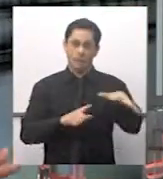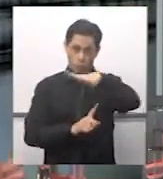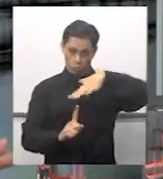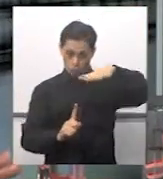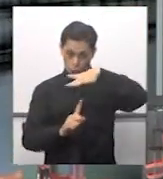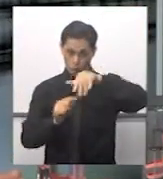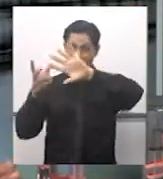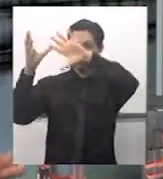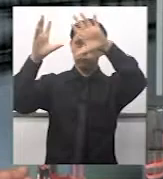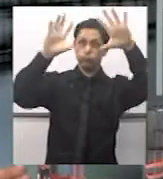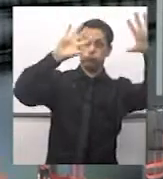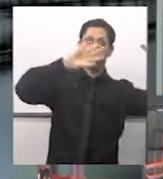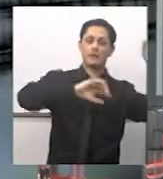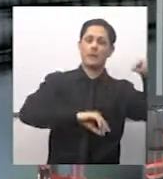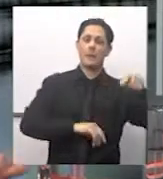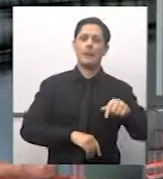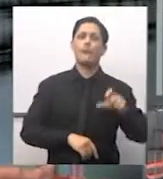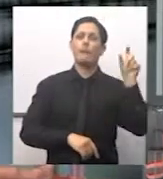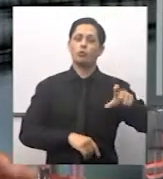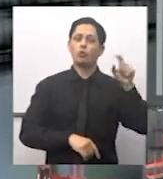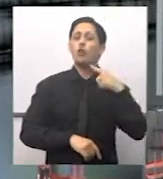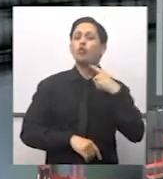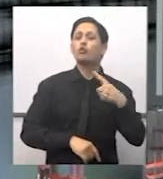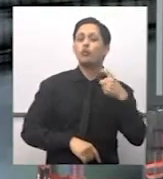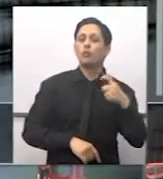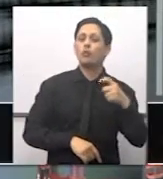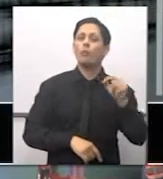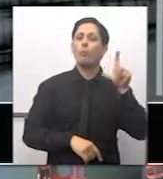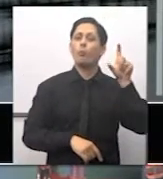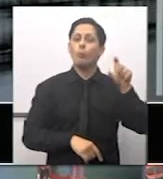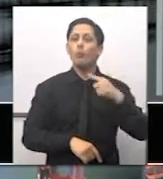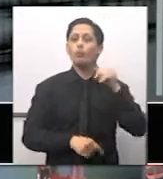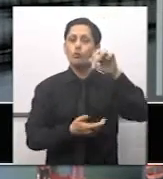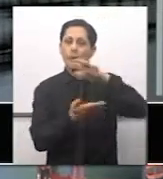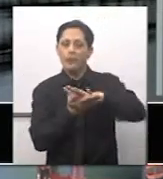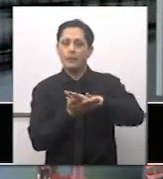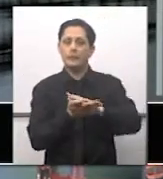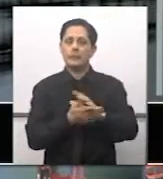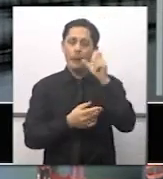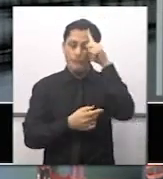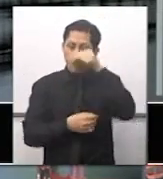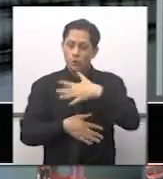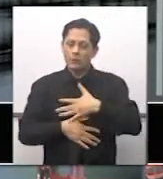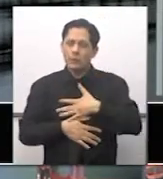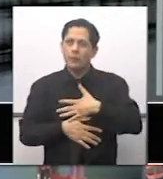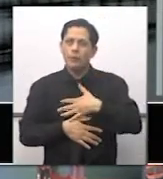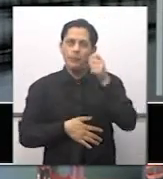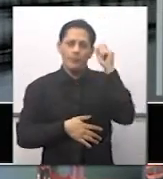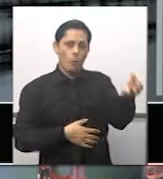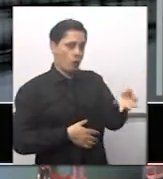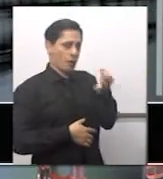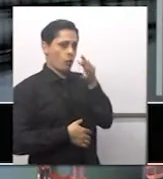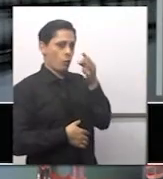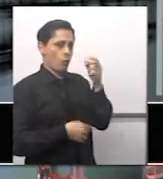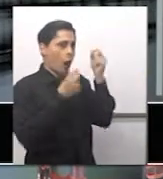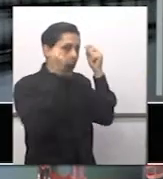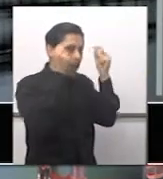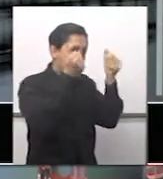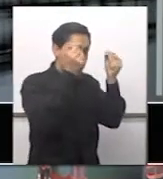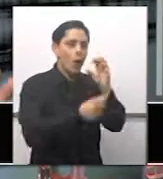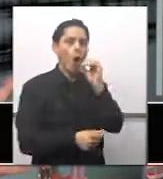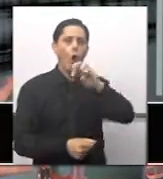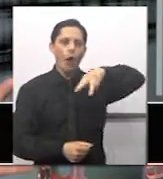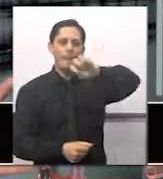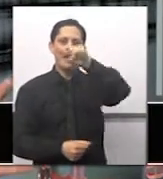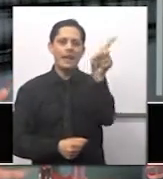Puchuncaví fue compleja y tensa por distintas razones. Pero a mí me hizo mucho sentido lo que nos dijeron unos expertos de la OMS, que en